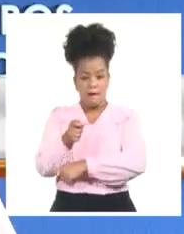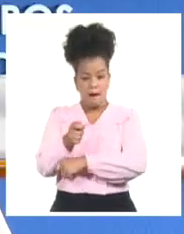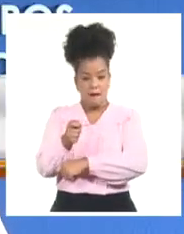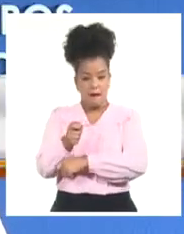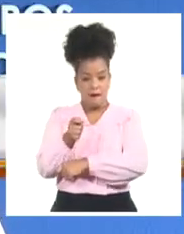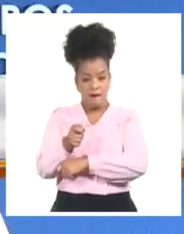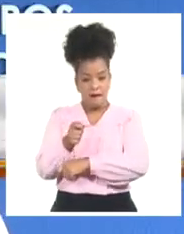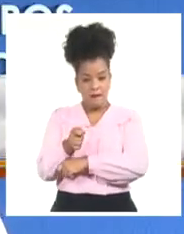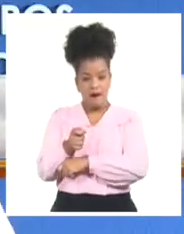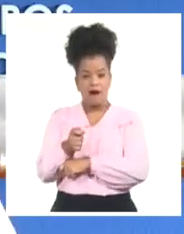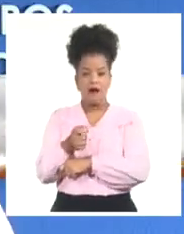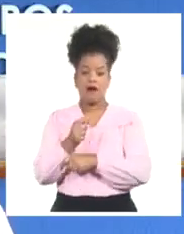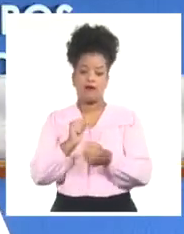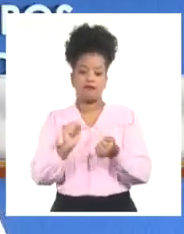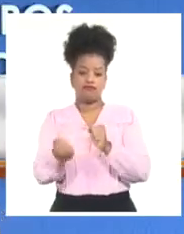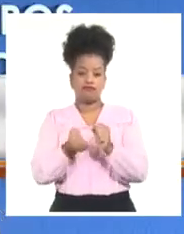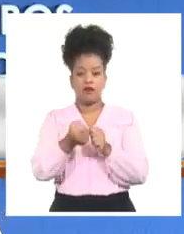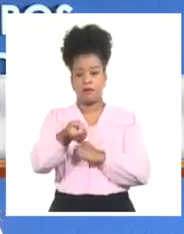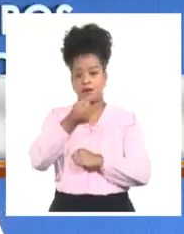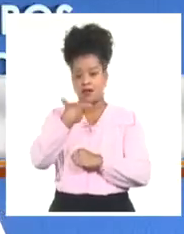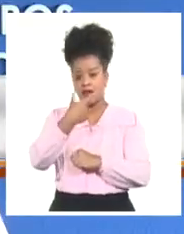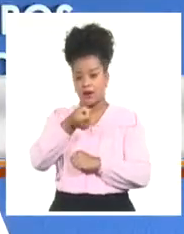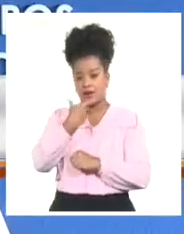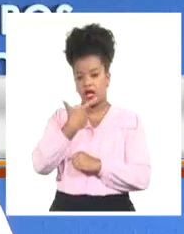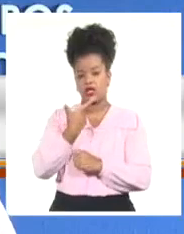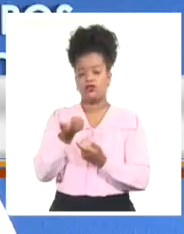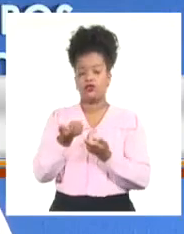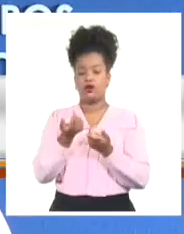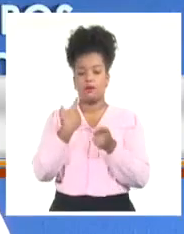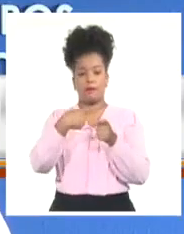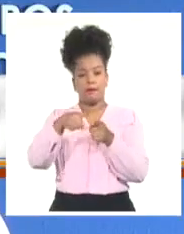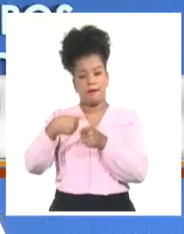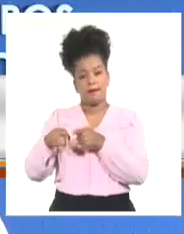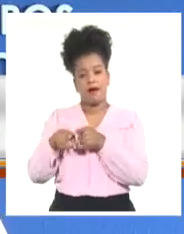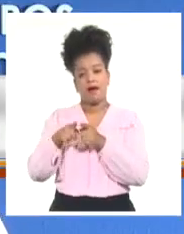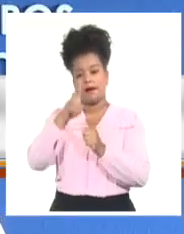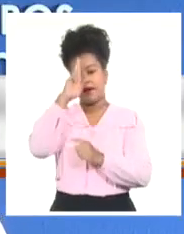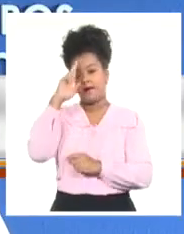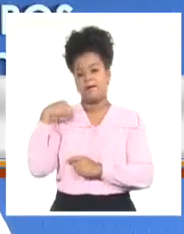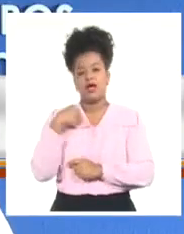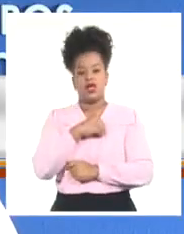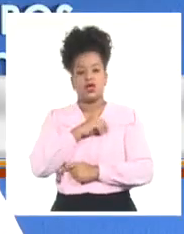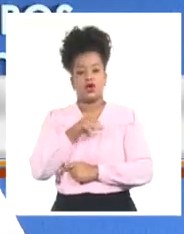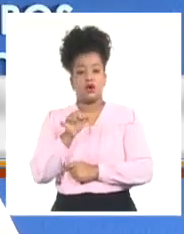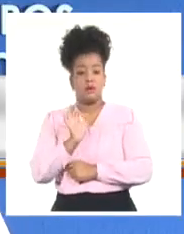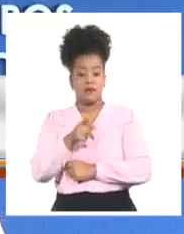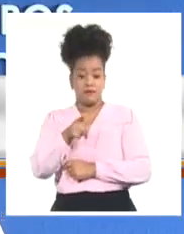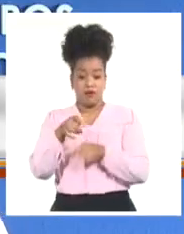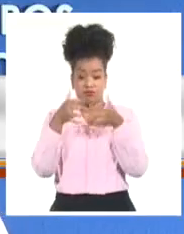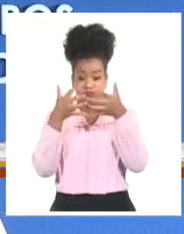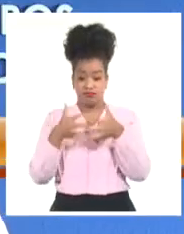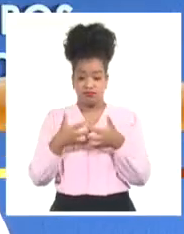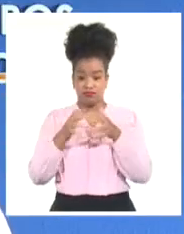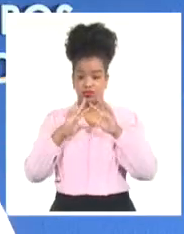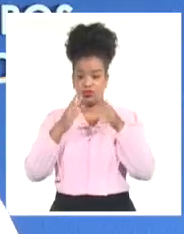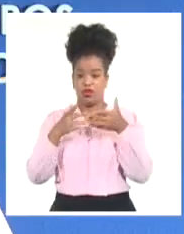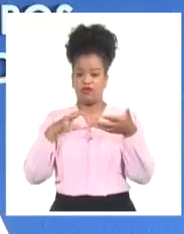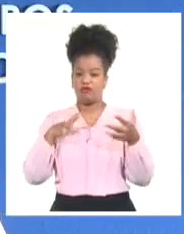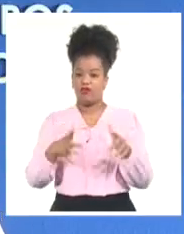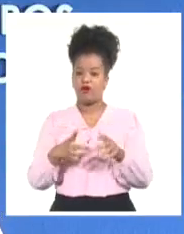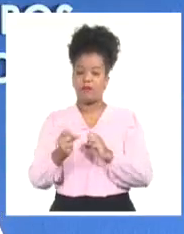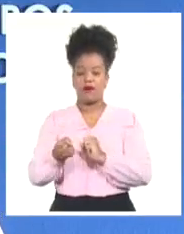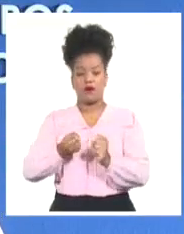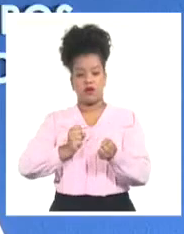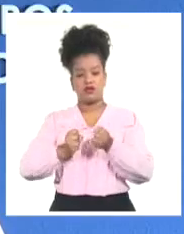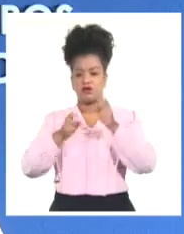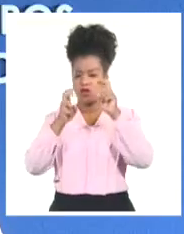capacitado en la regulación de los medicamentos, en la regulación de dispositivos médicos y en estas dos clases de productos, en todas las aristas de regulación, desde